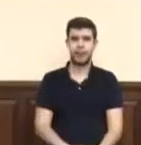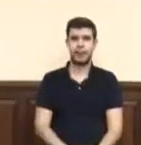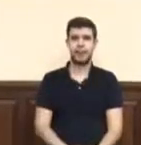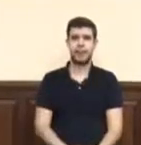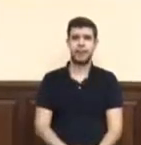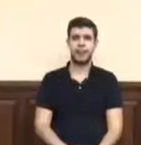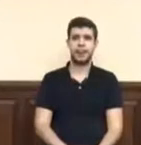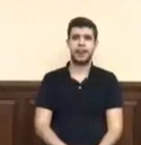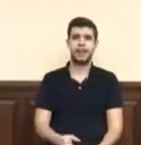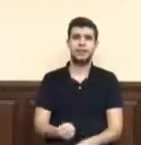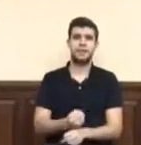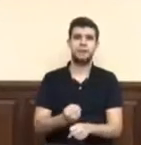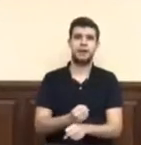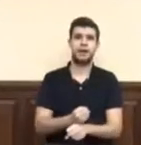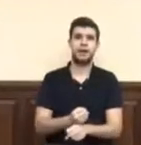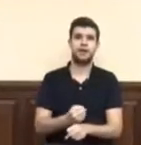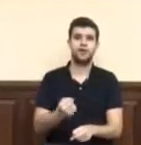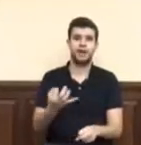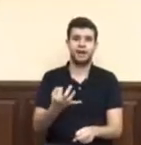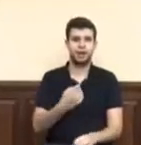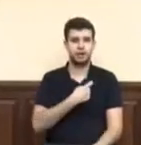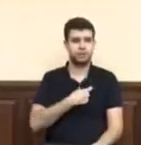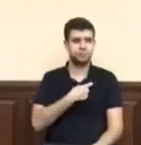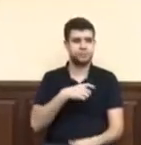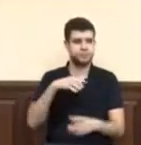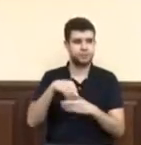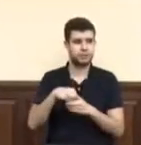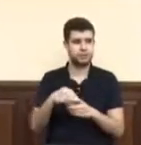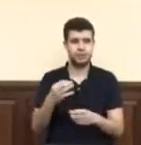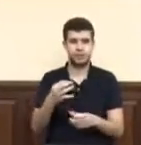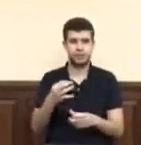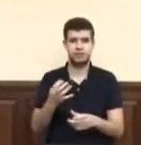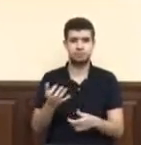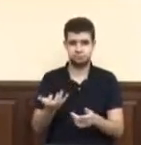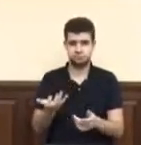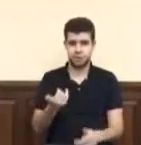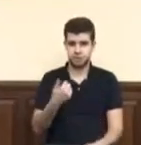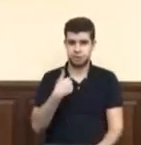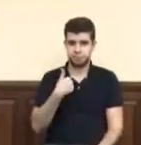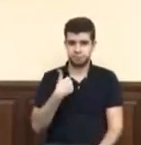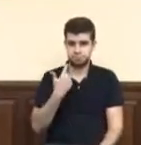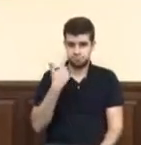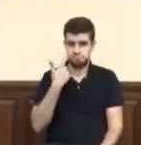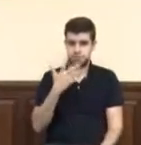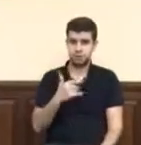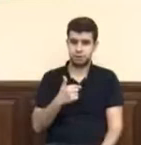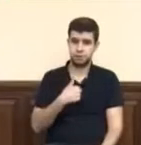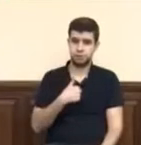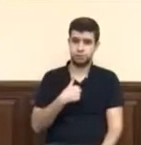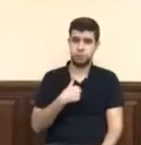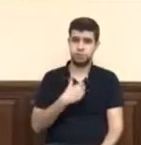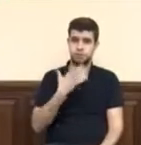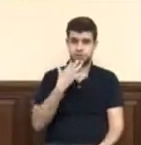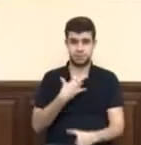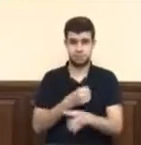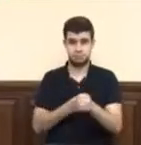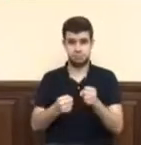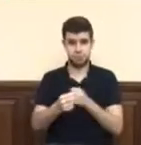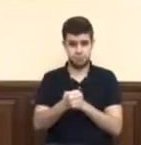que había estado trabajando esta comisión. Y yo, desde luego, pues miren, en su lugar, pues lo hubiera hecho,